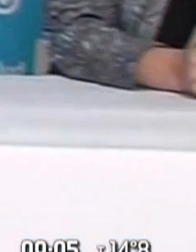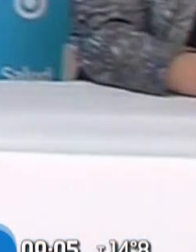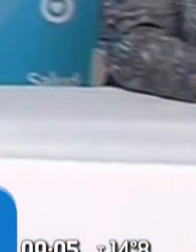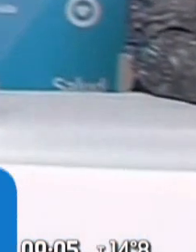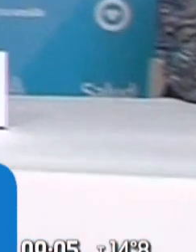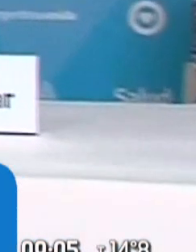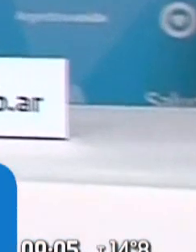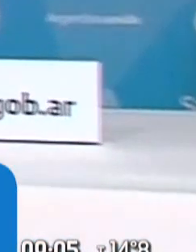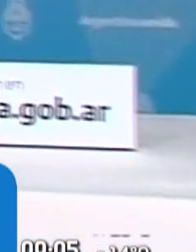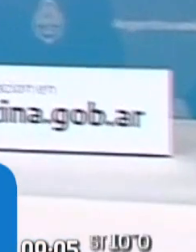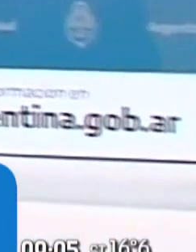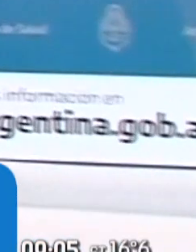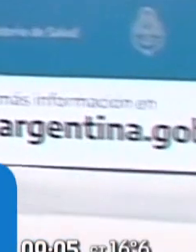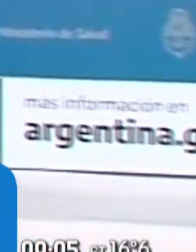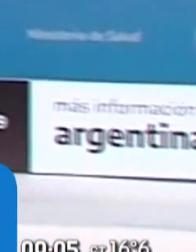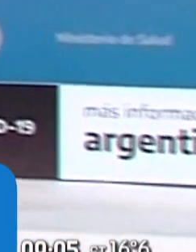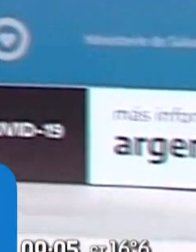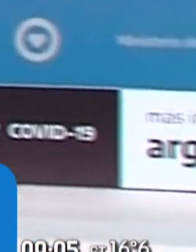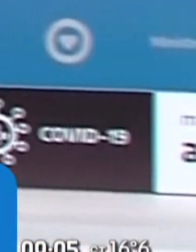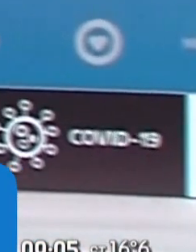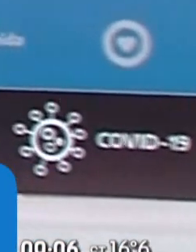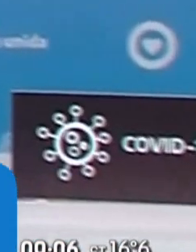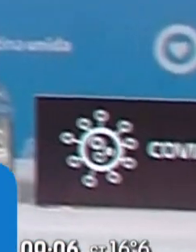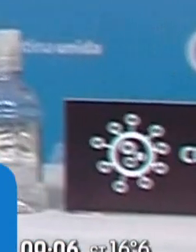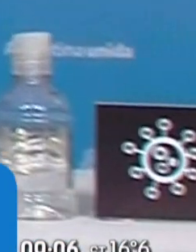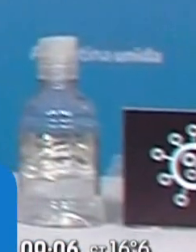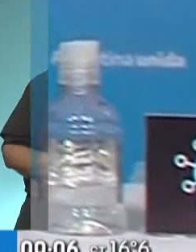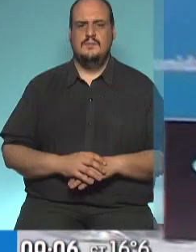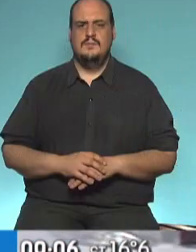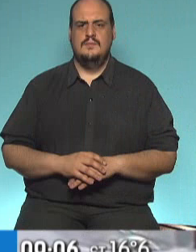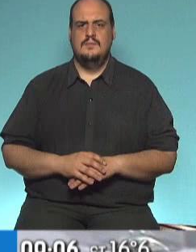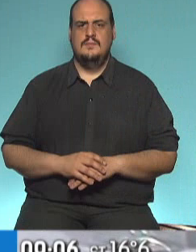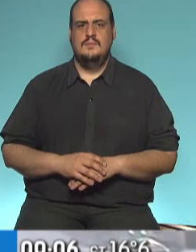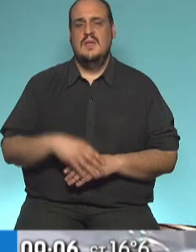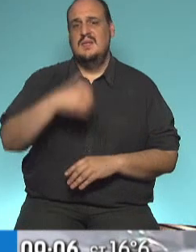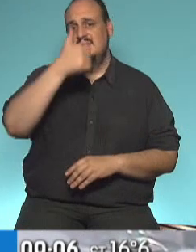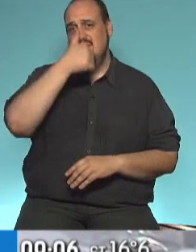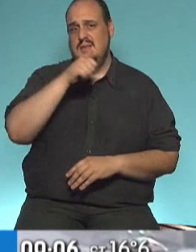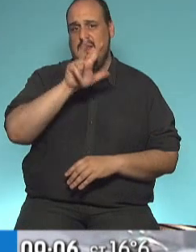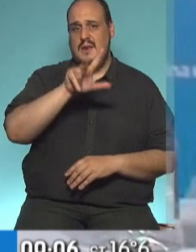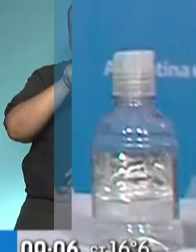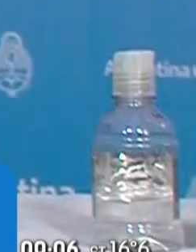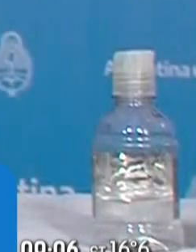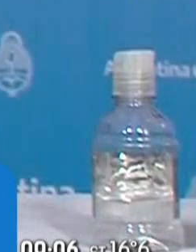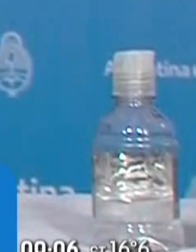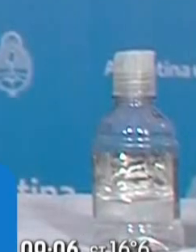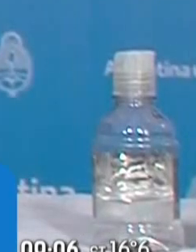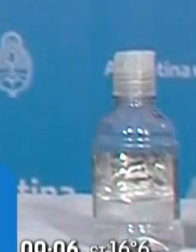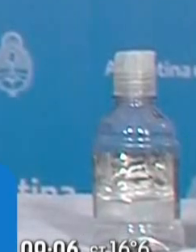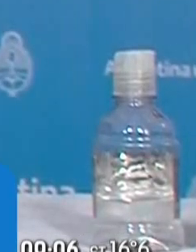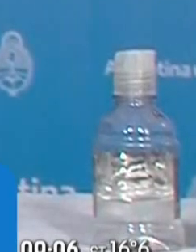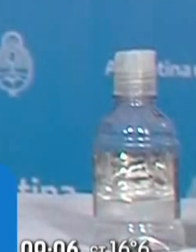firmaron 11 mil 905 nuevos casos de kobe 1960 y 3.3 corresponden al anbaa